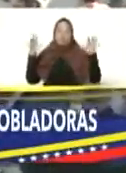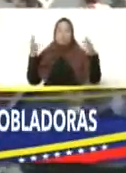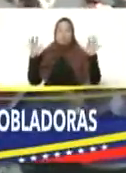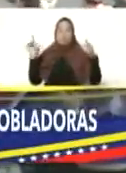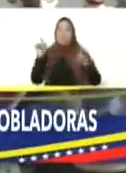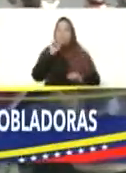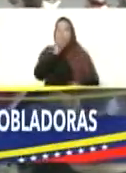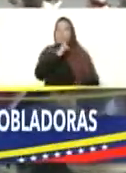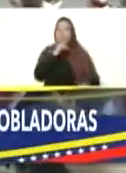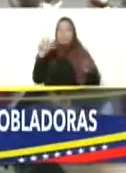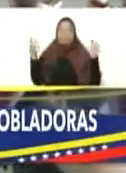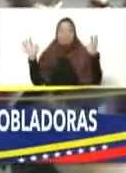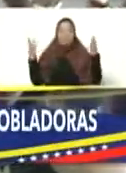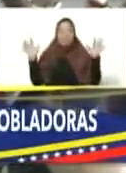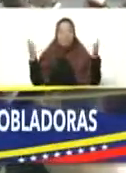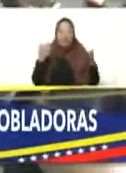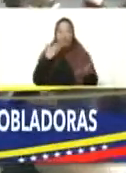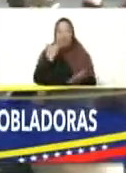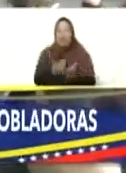método